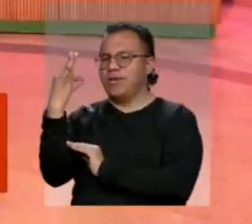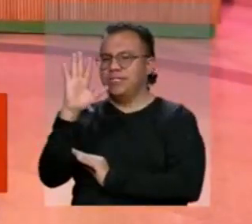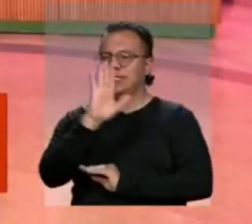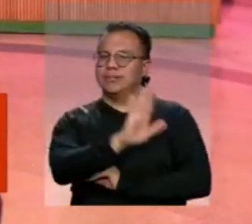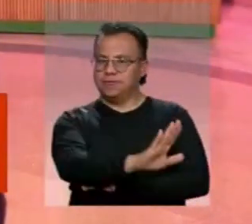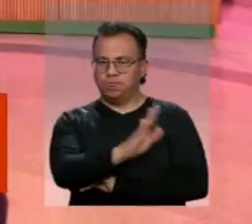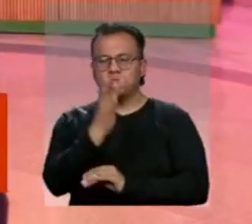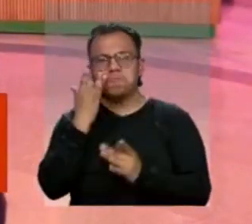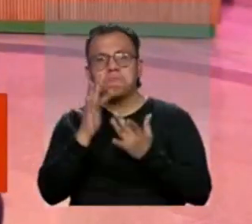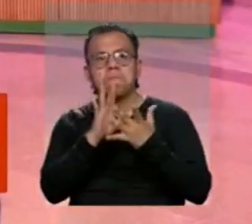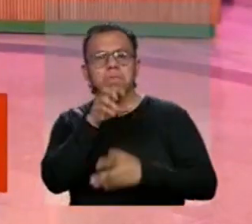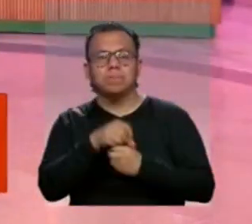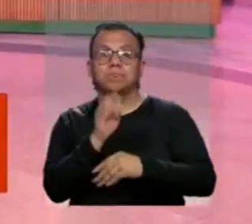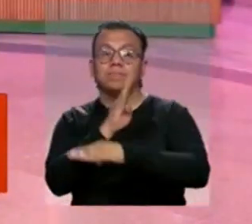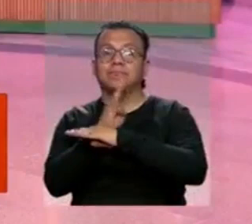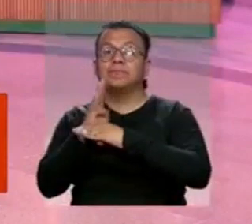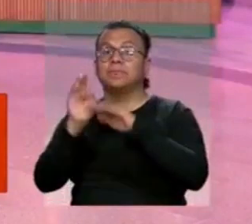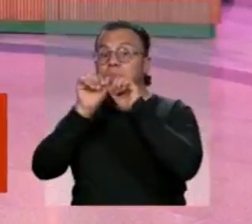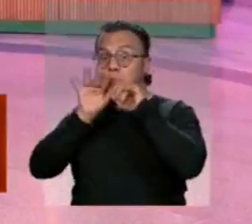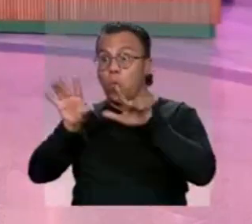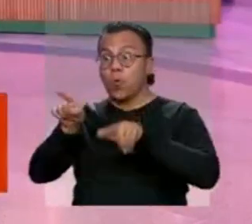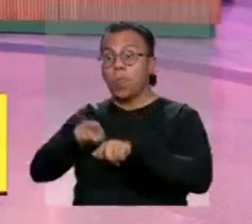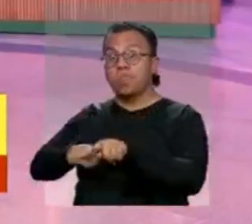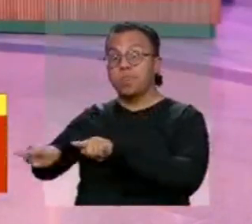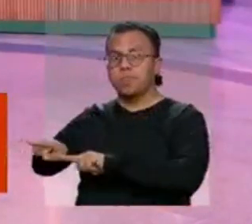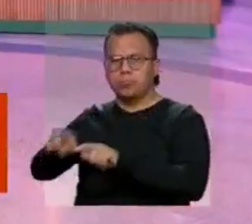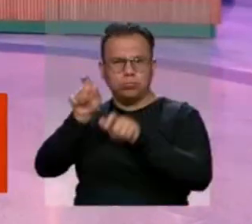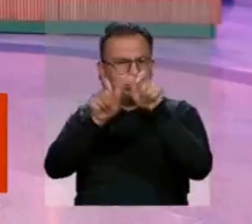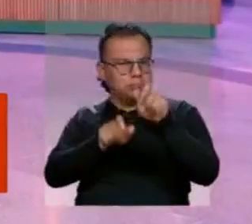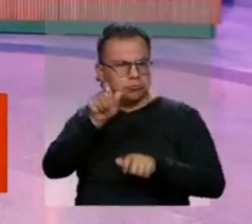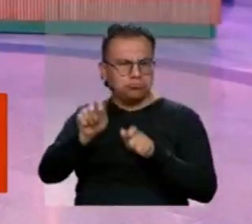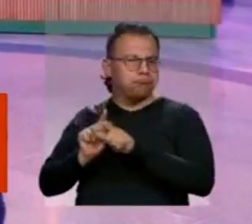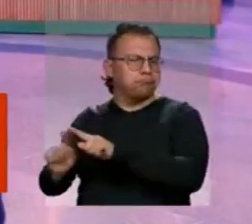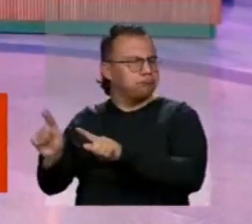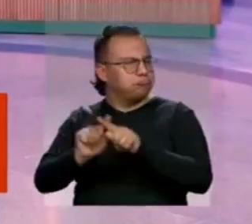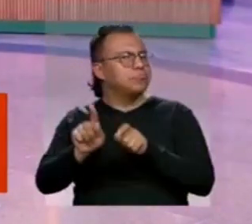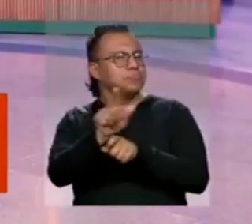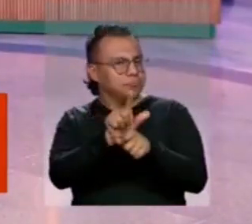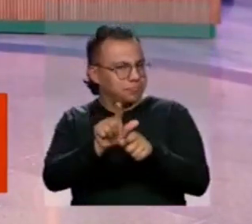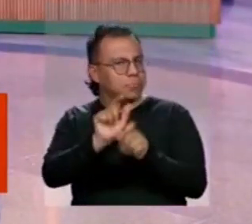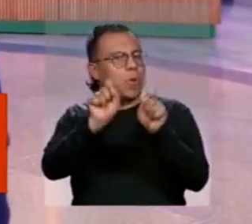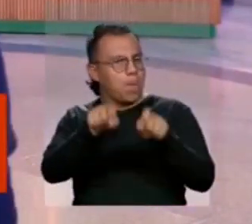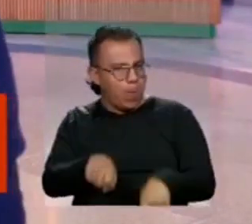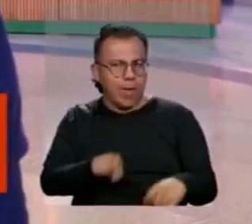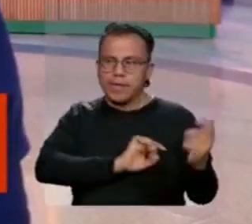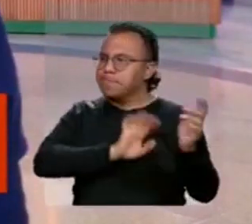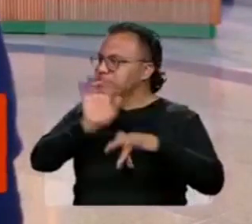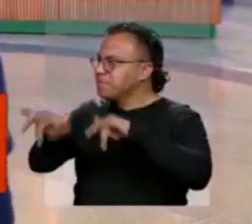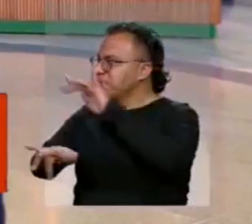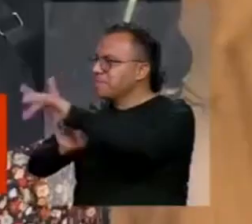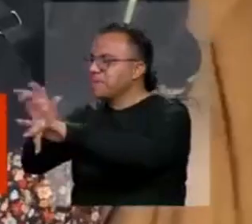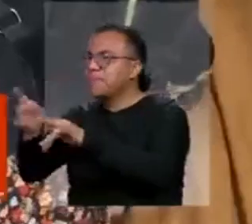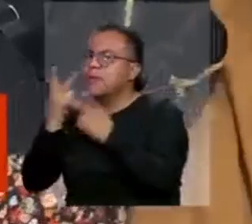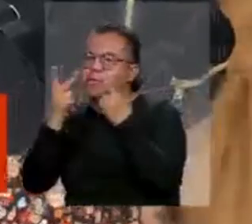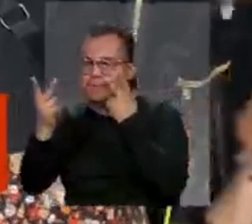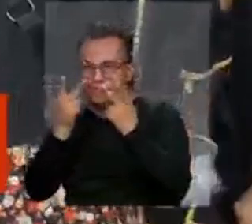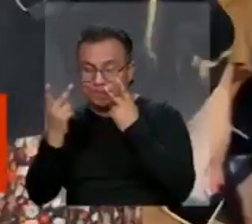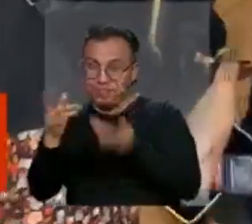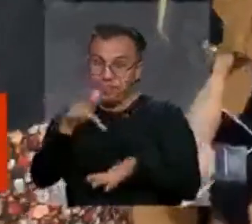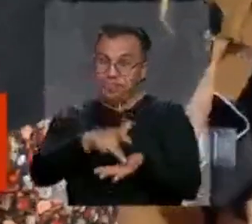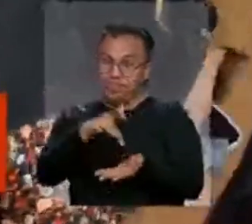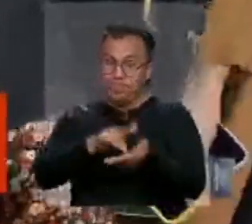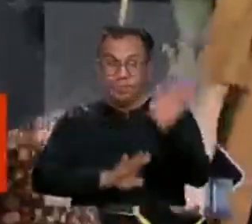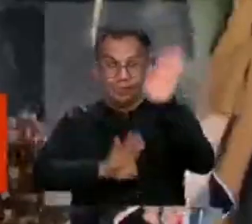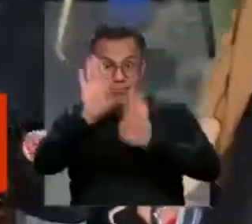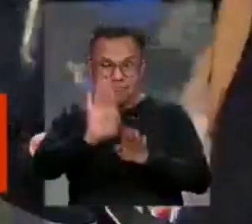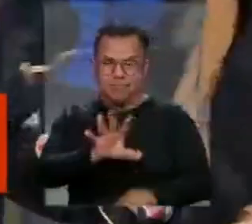Se le suman las bibliotecas públicas de Bogotá, donde la gente en diferentes localidades podrá ver los cortometrajes. Con la participación de